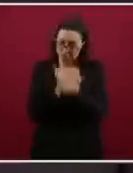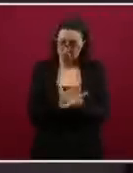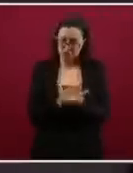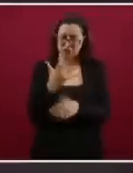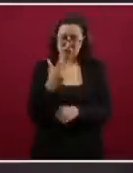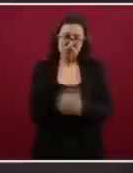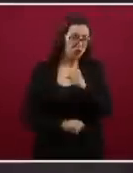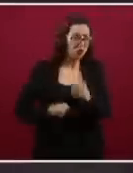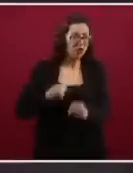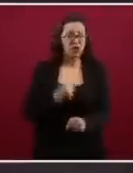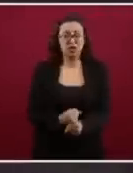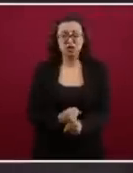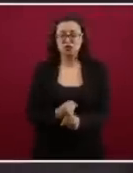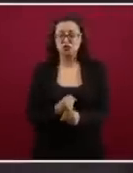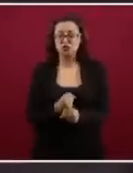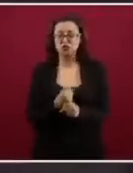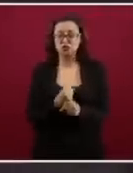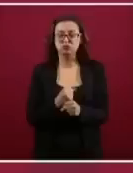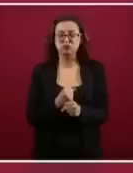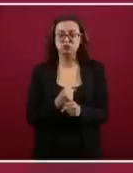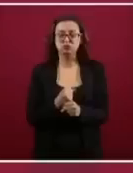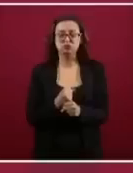menos,